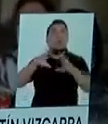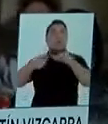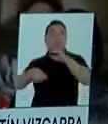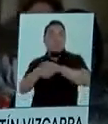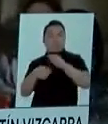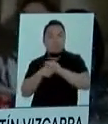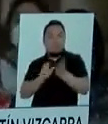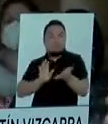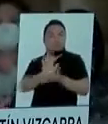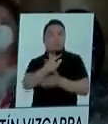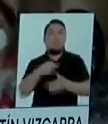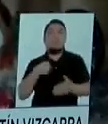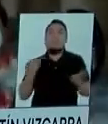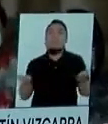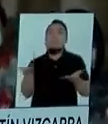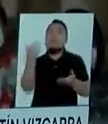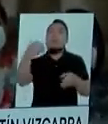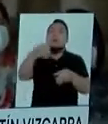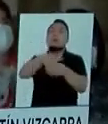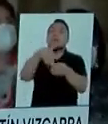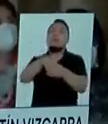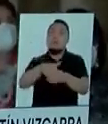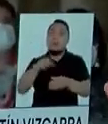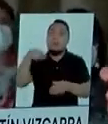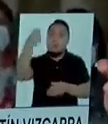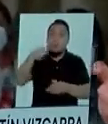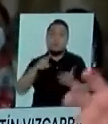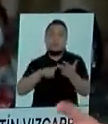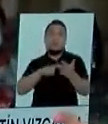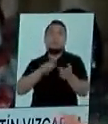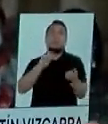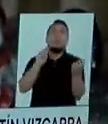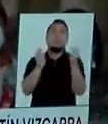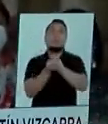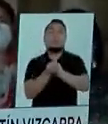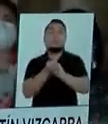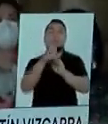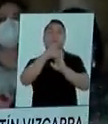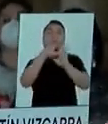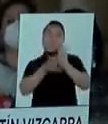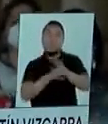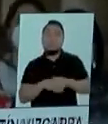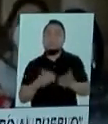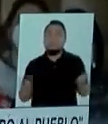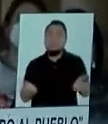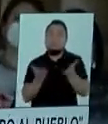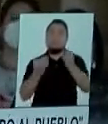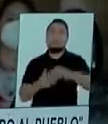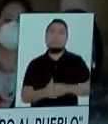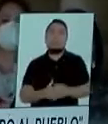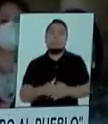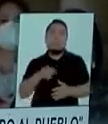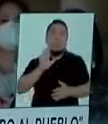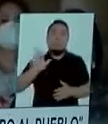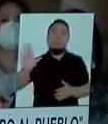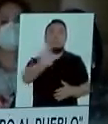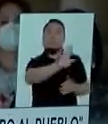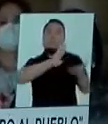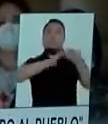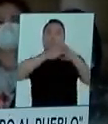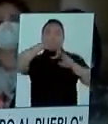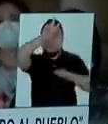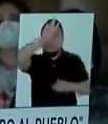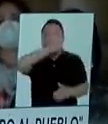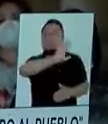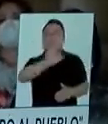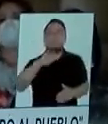¿Qué garantía puede tener el propio Daniel Urresti que algo le sabrán para seguir votando a favor de ese tipo? Que tiene un poder omnímo. A estas alturas, ¿alguien puede dudar que tiene fuerza en